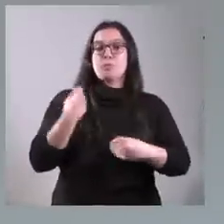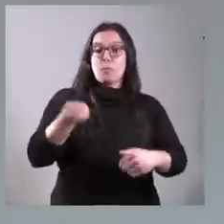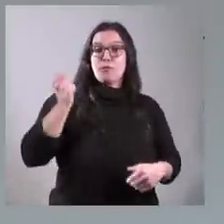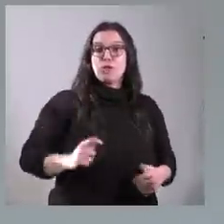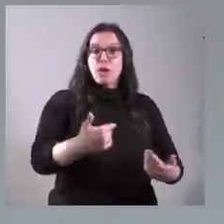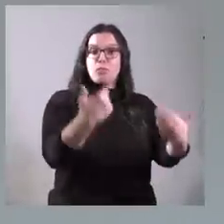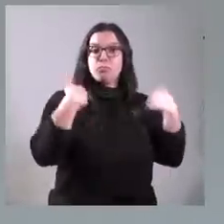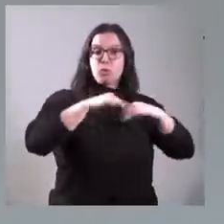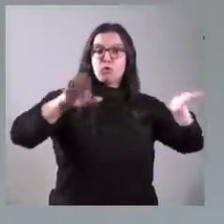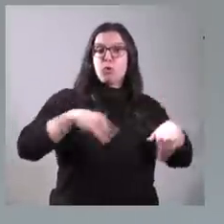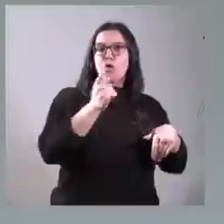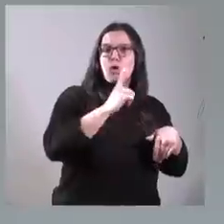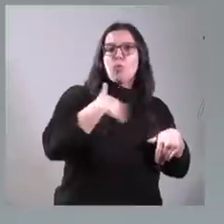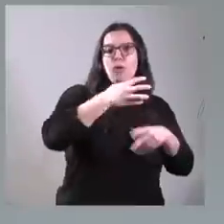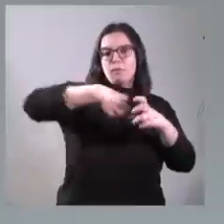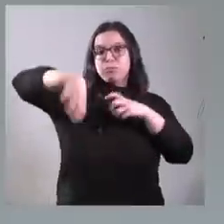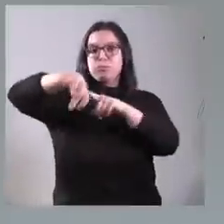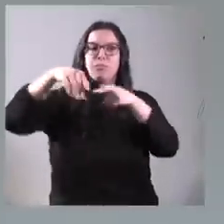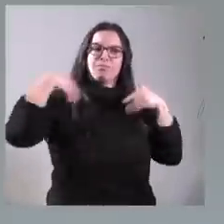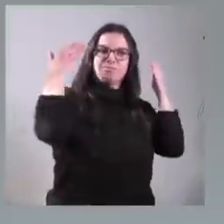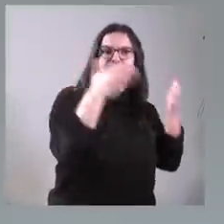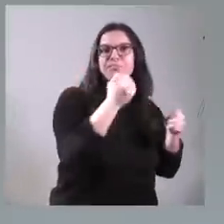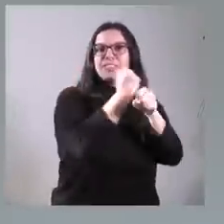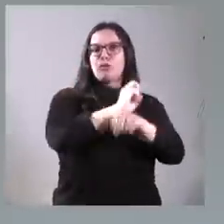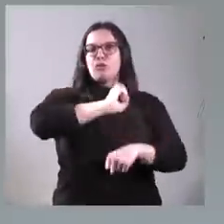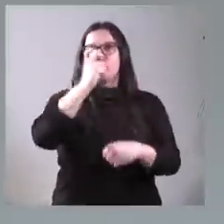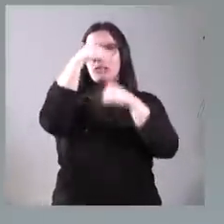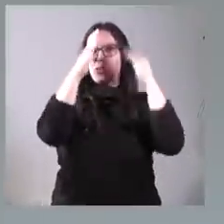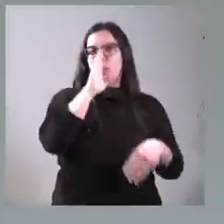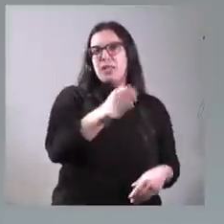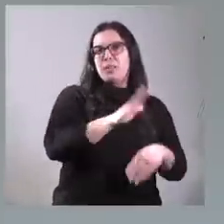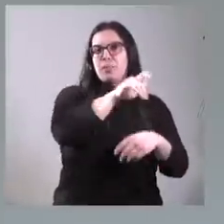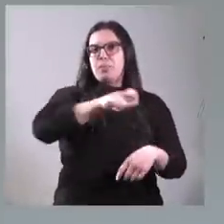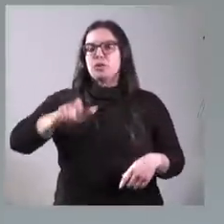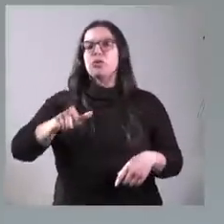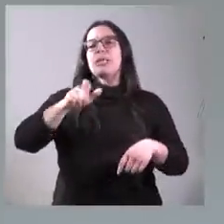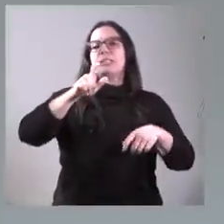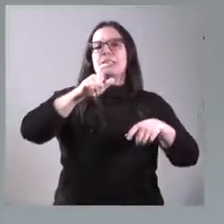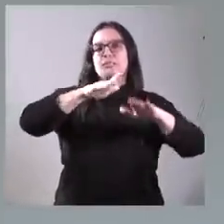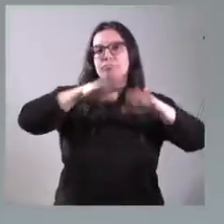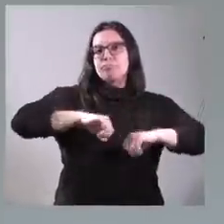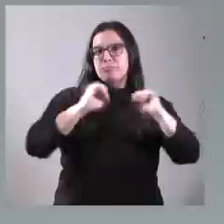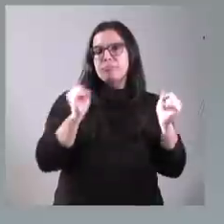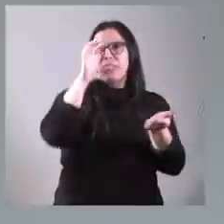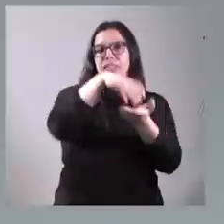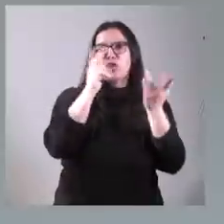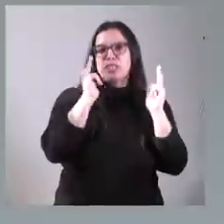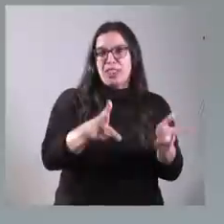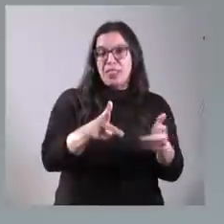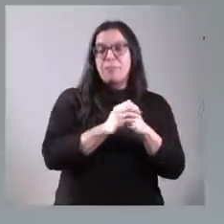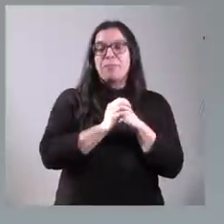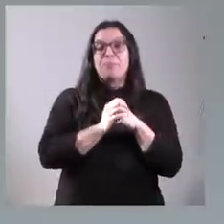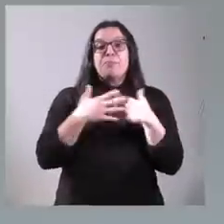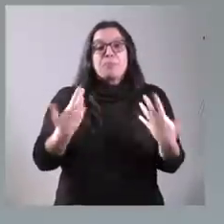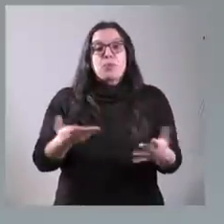lógicamente van a poder emplear su tiempo en otras tareas de atención directa a las personas que están en estos centros residenciales y Por tanto